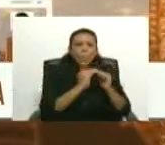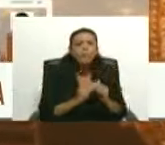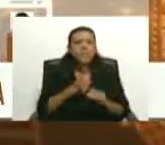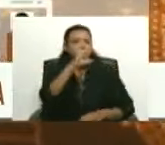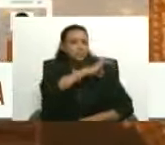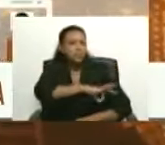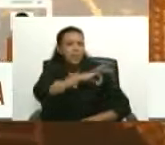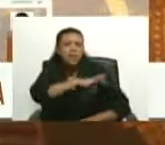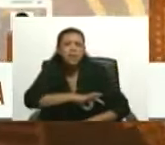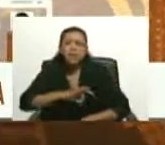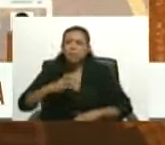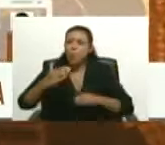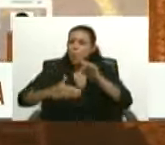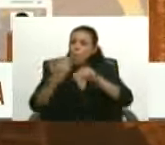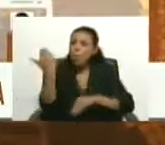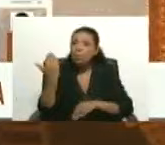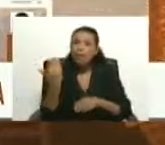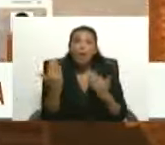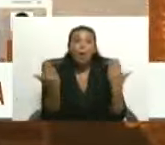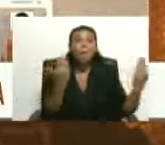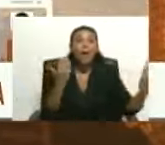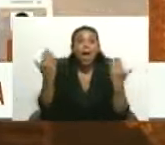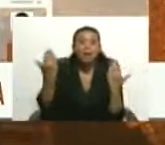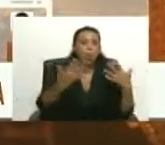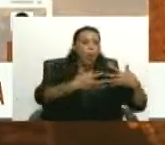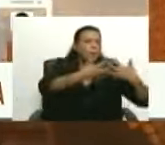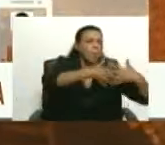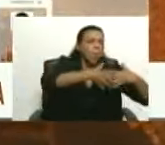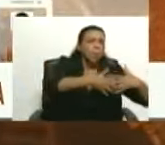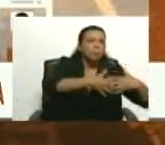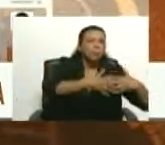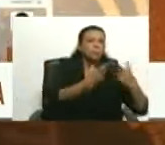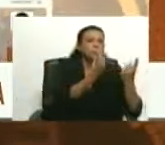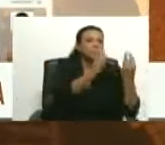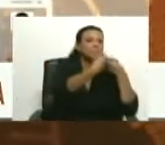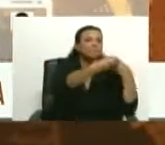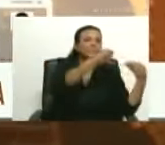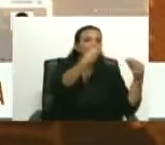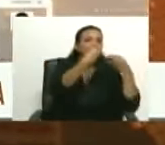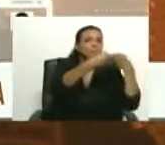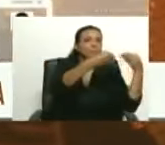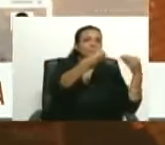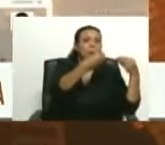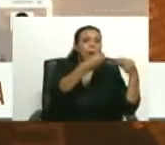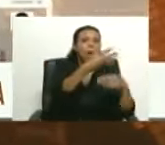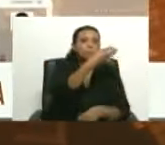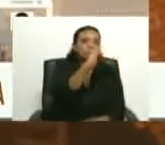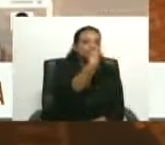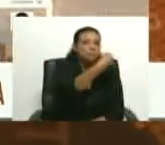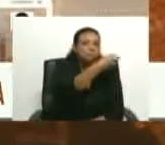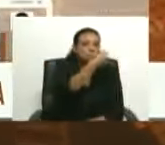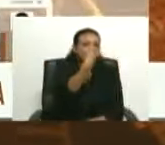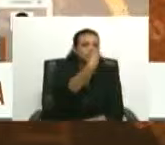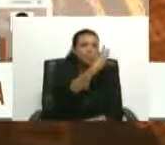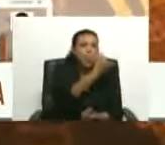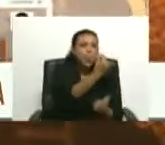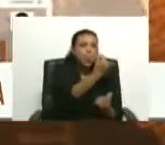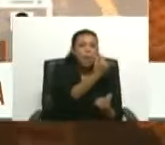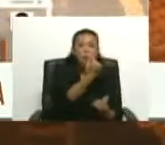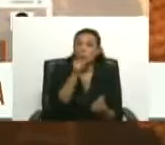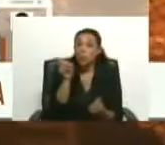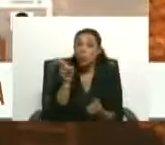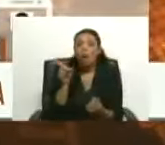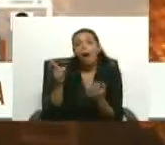alternativa al modelo depredador capitalista que ya ha fracasado. Este nuevo modelo verdaderamente cumplirá con el